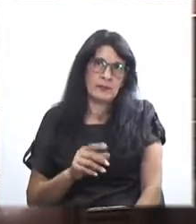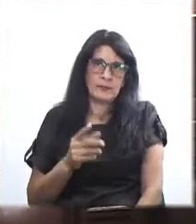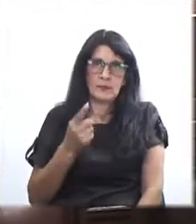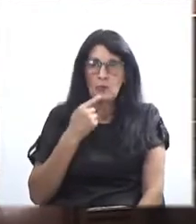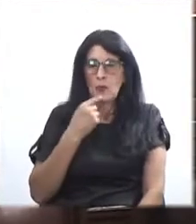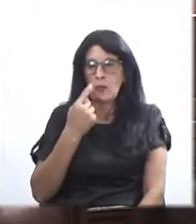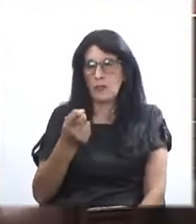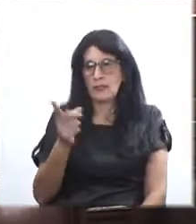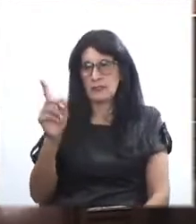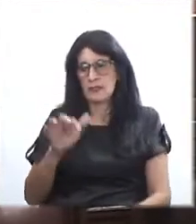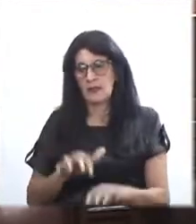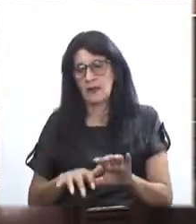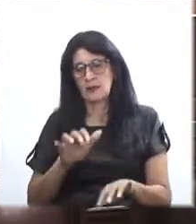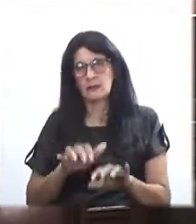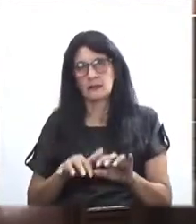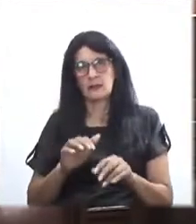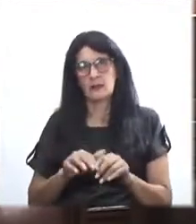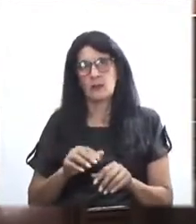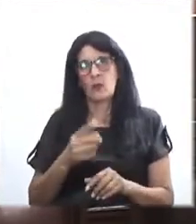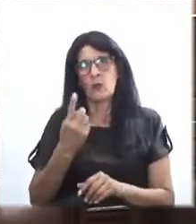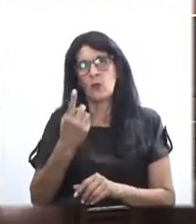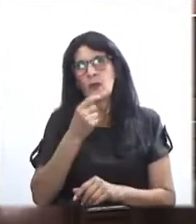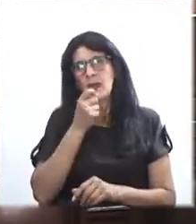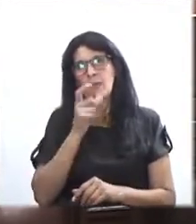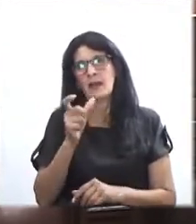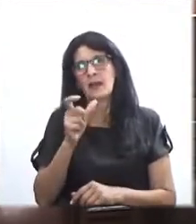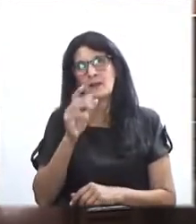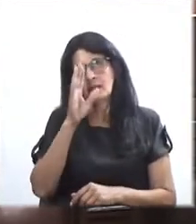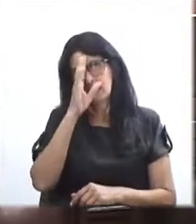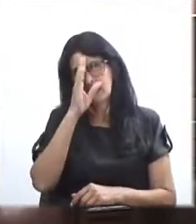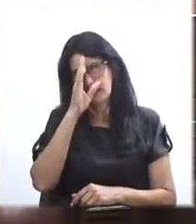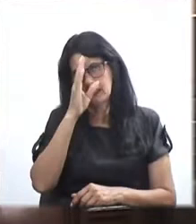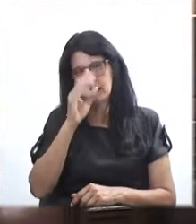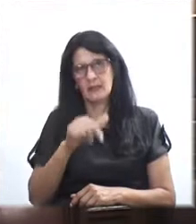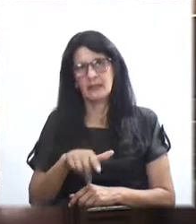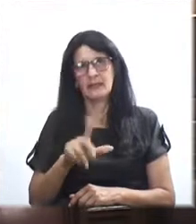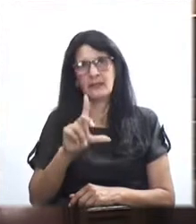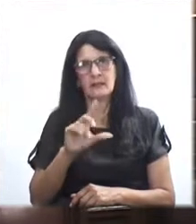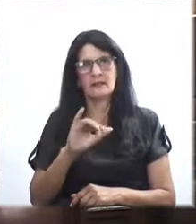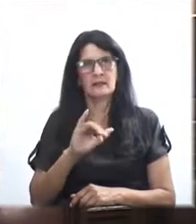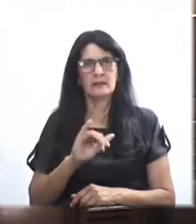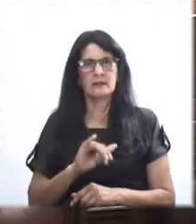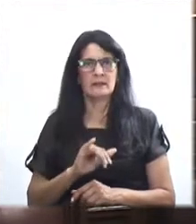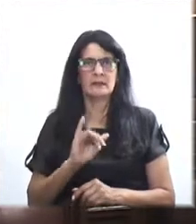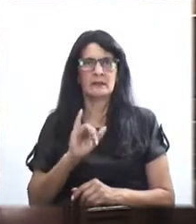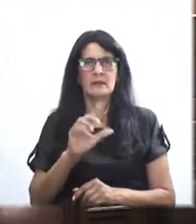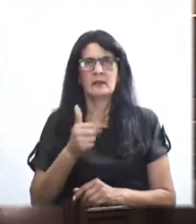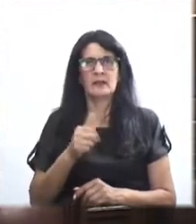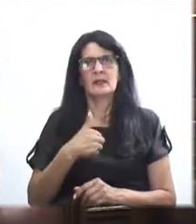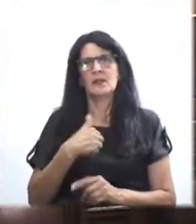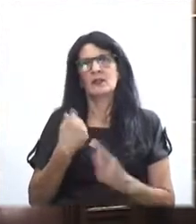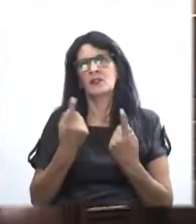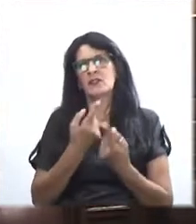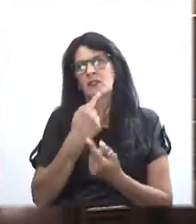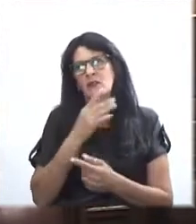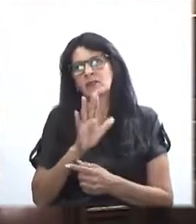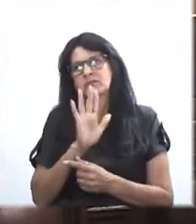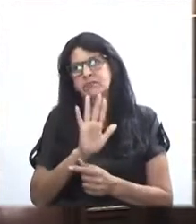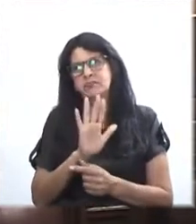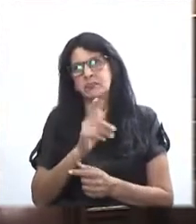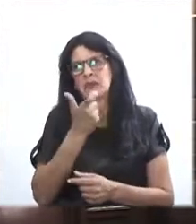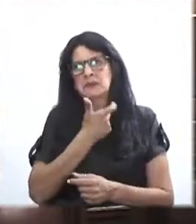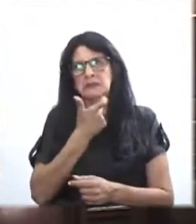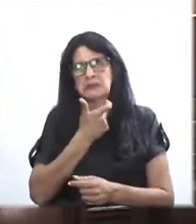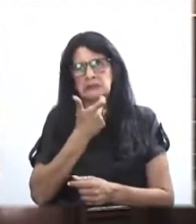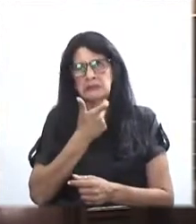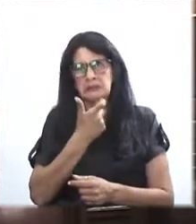la versión taquigráfica, una palabra que aprendí acá: hilaridad. Nosotros decimos risa.